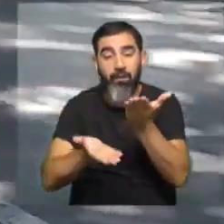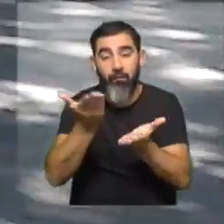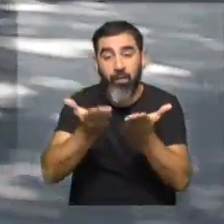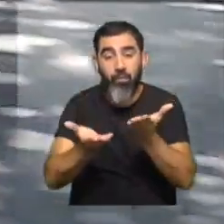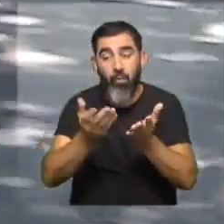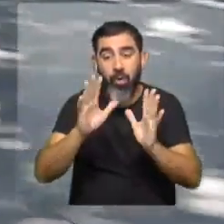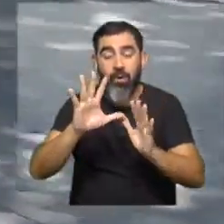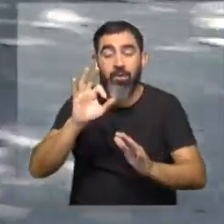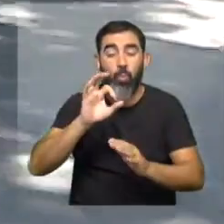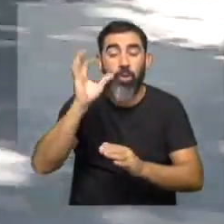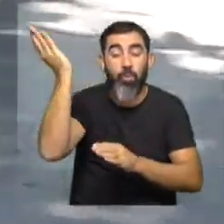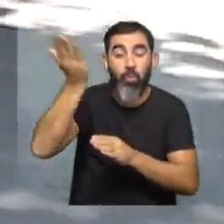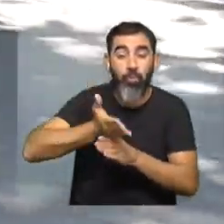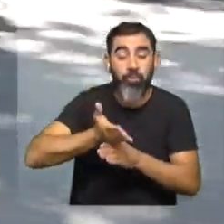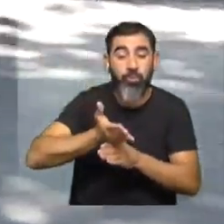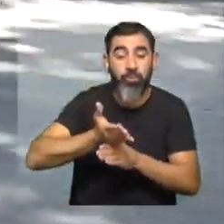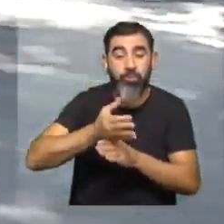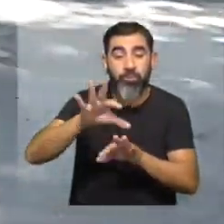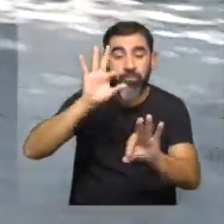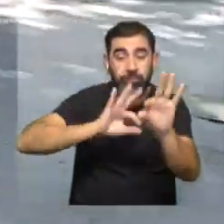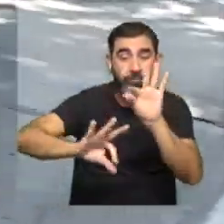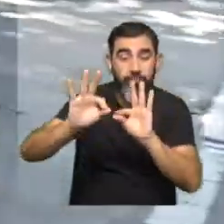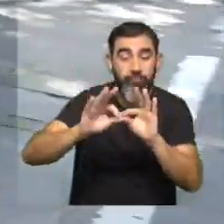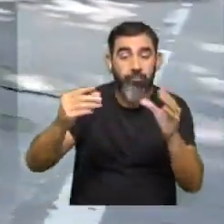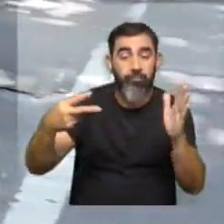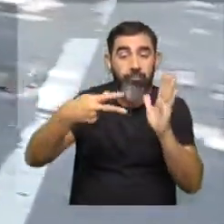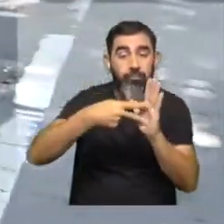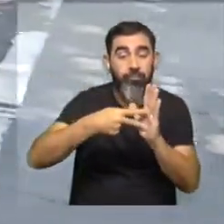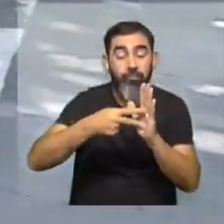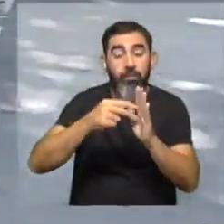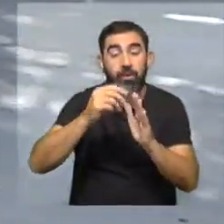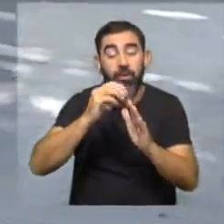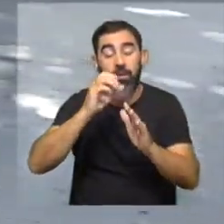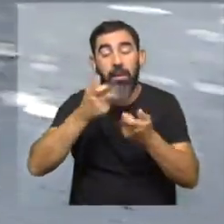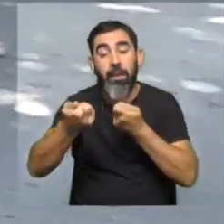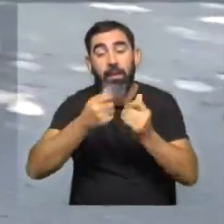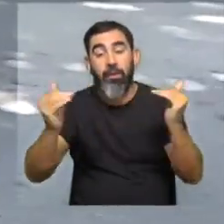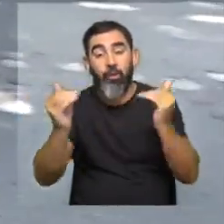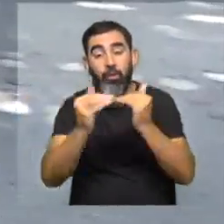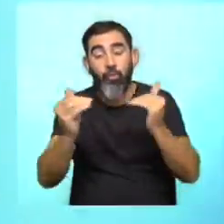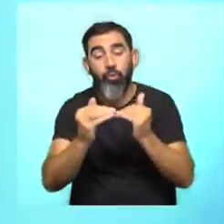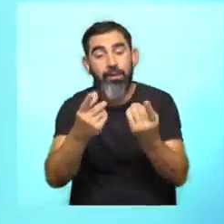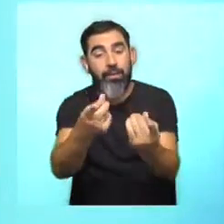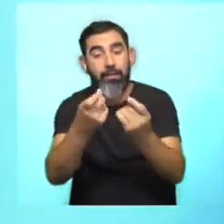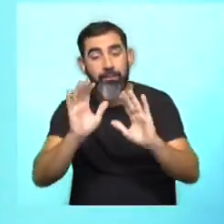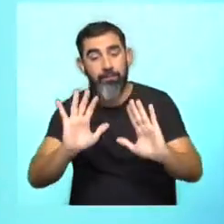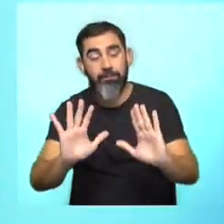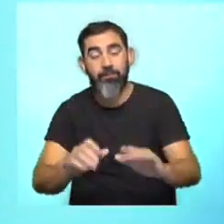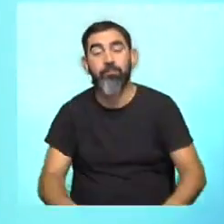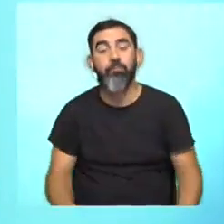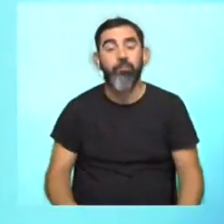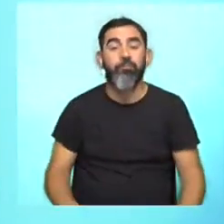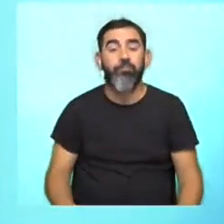en ese más del 50% los que han sido elegidos para estar conectados al Centro de Gestión de Movilidad son los que lo necesitan. Por lo